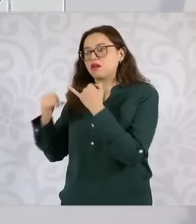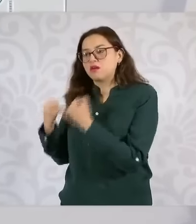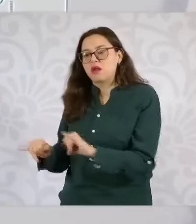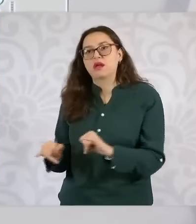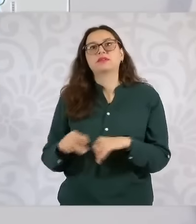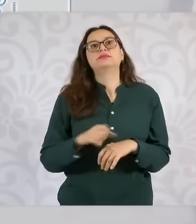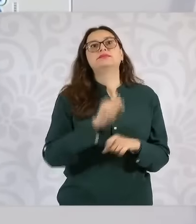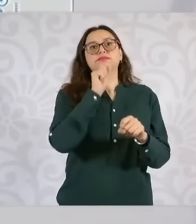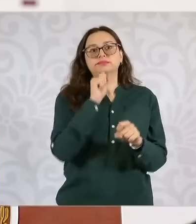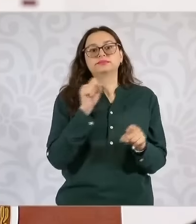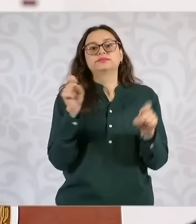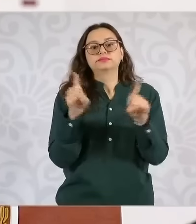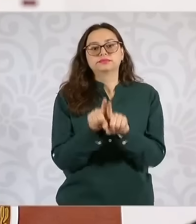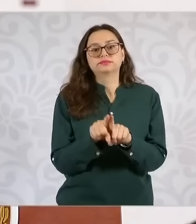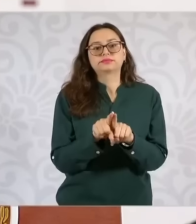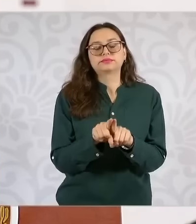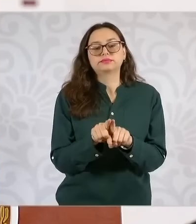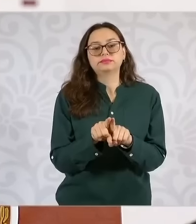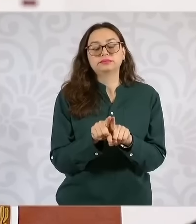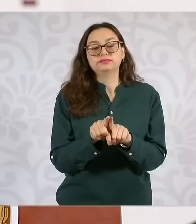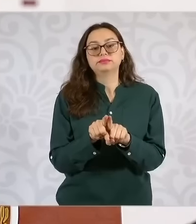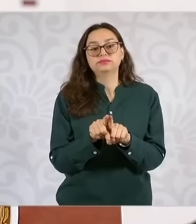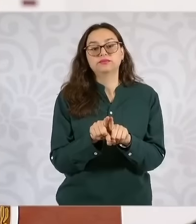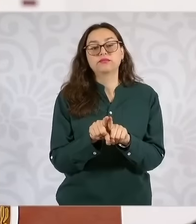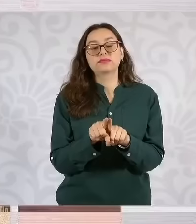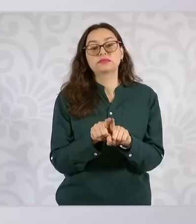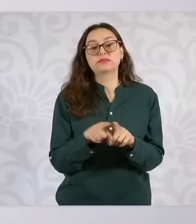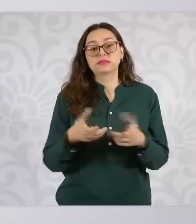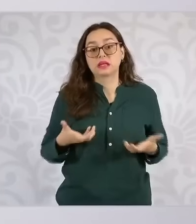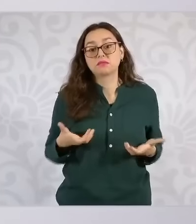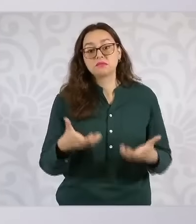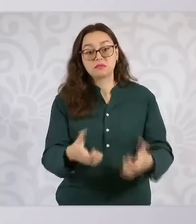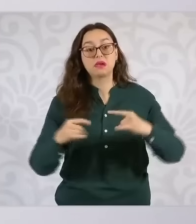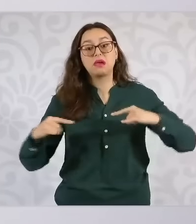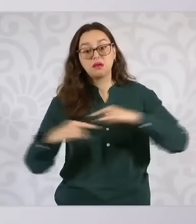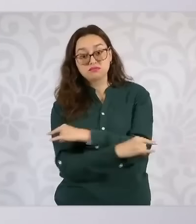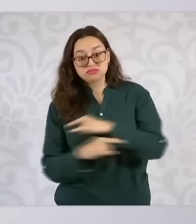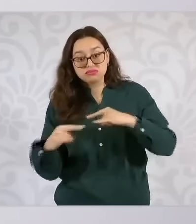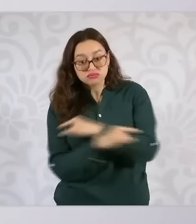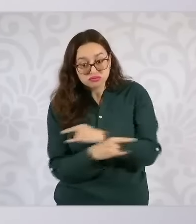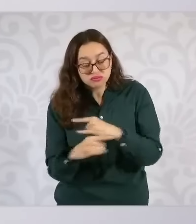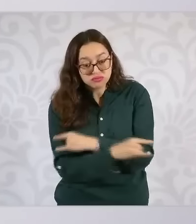Vienen también inauguraciones de carreteras,